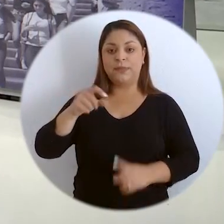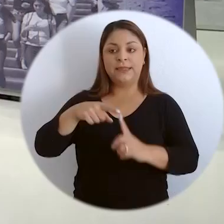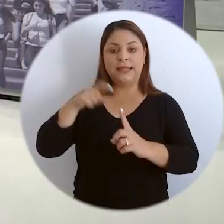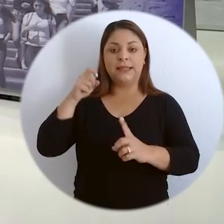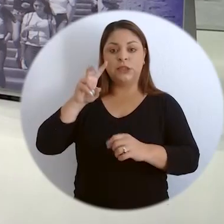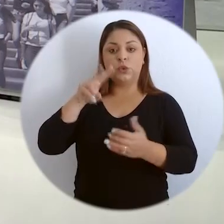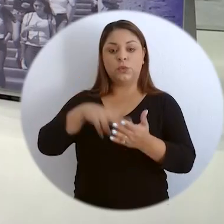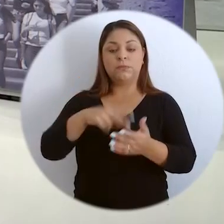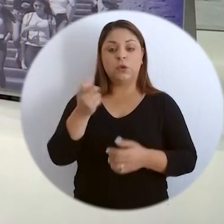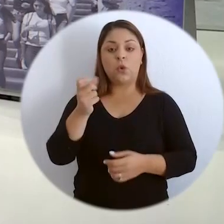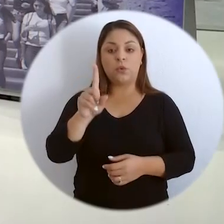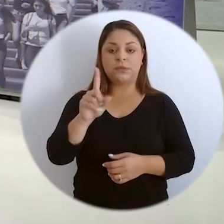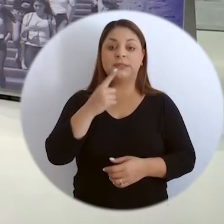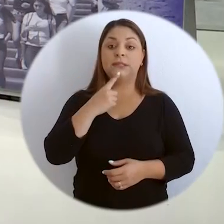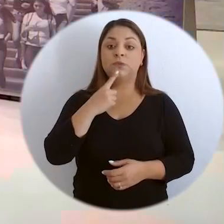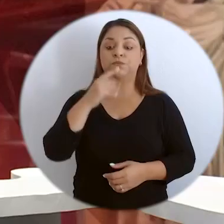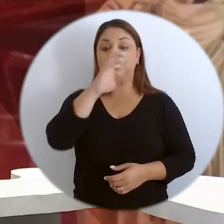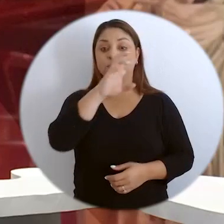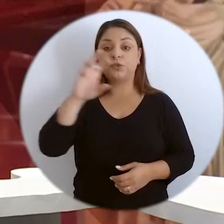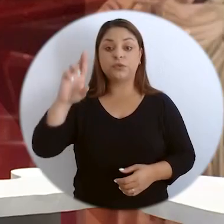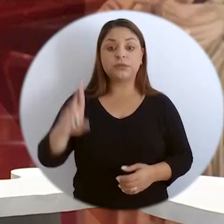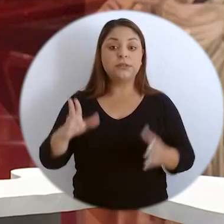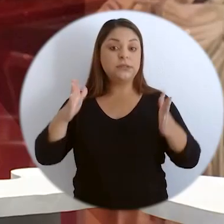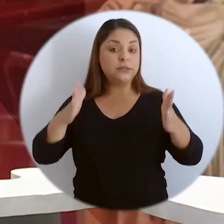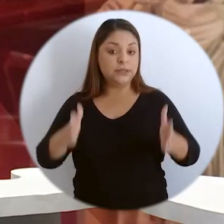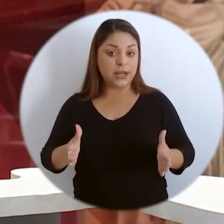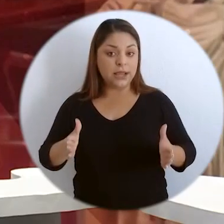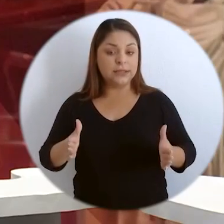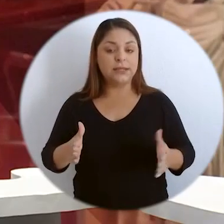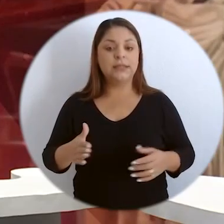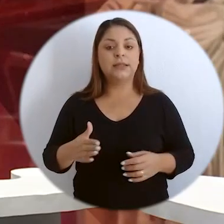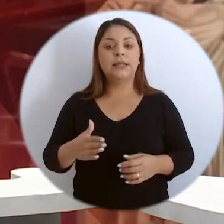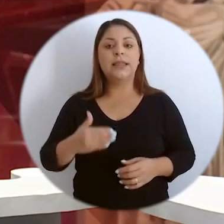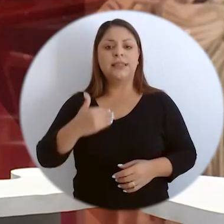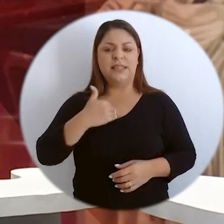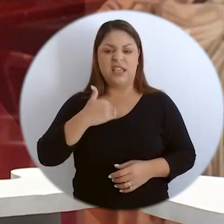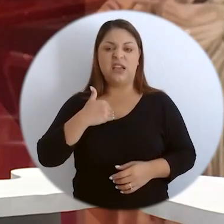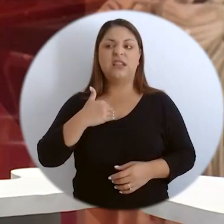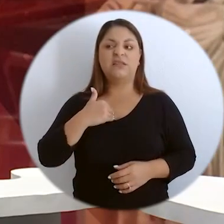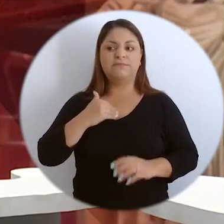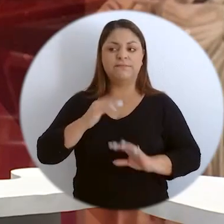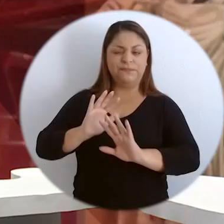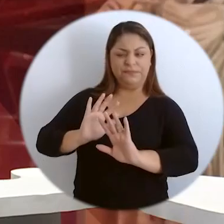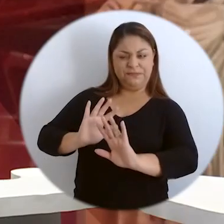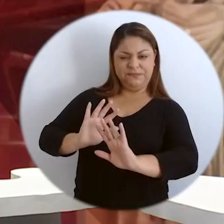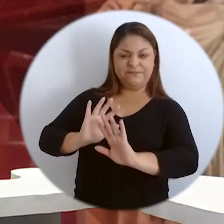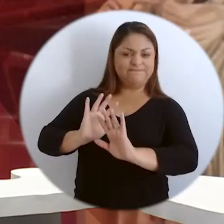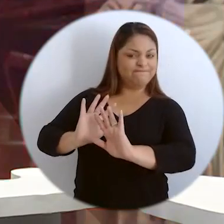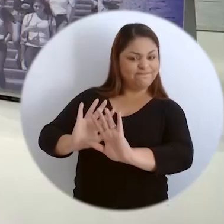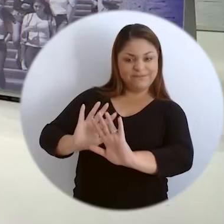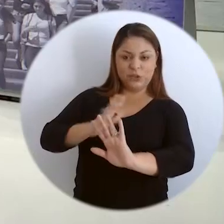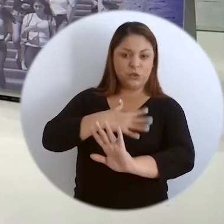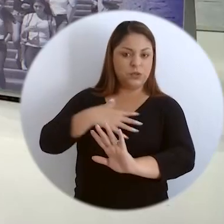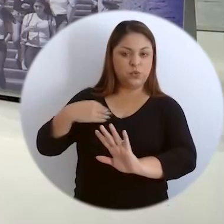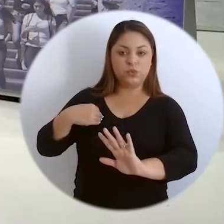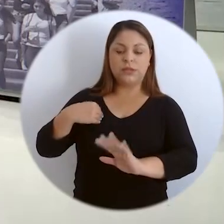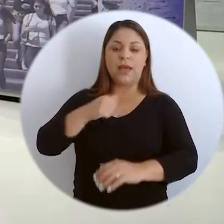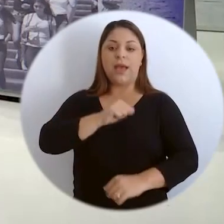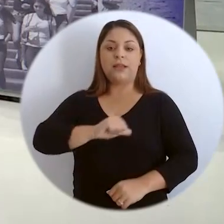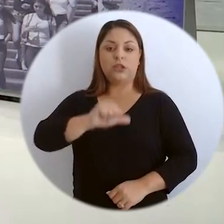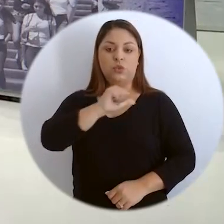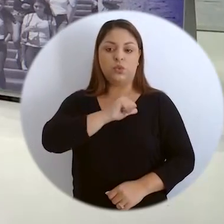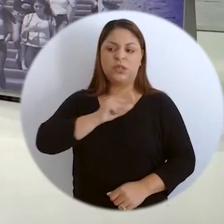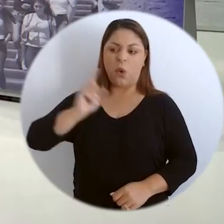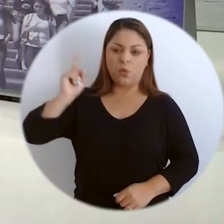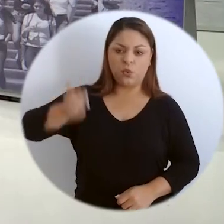tenemos una población que ya no está tan contenta con esa forma de gobernar, pero tal vez sobre todo con los resultados. Sí, bueno, tal vez para referirme